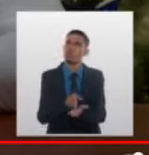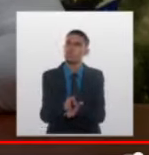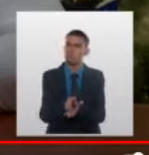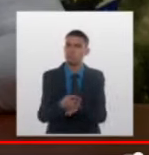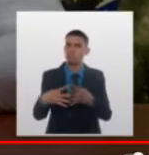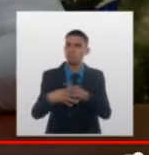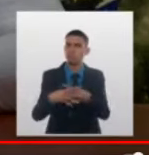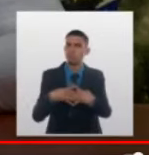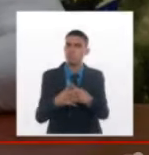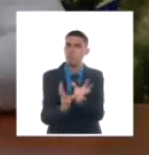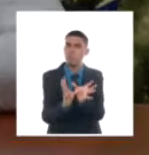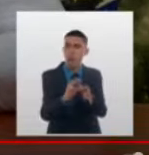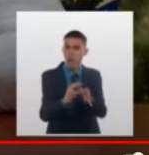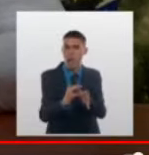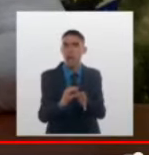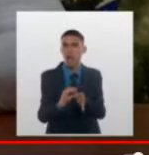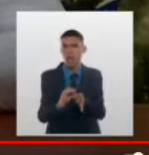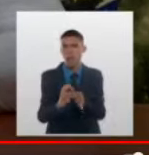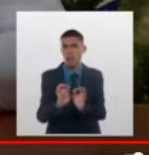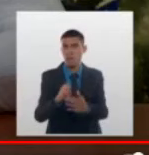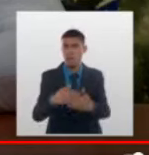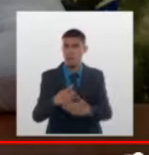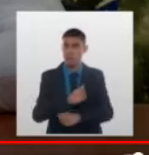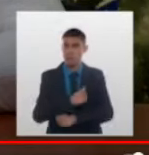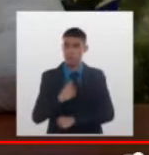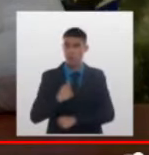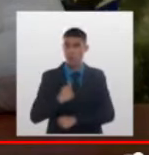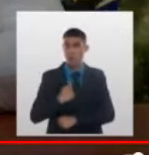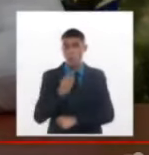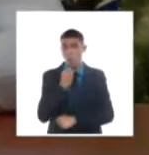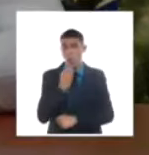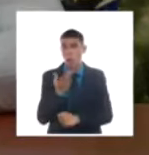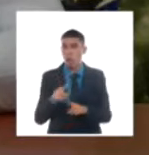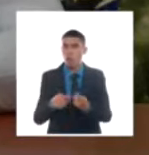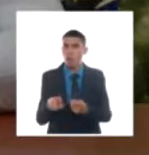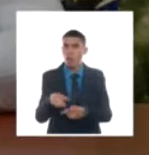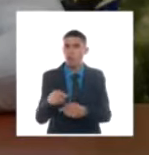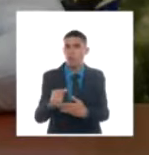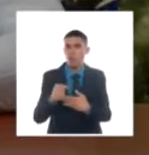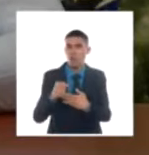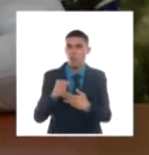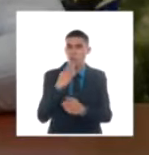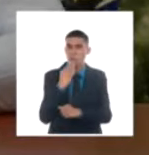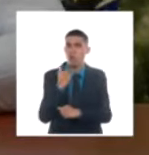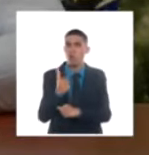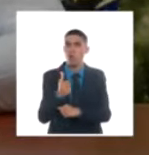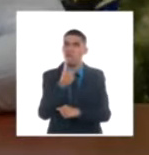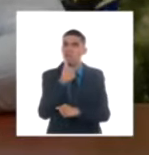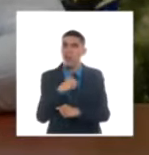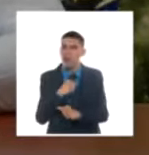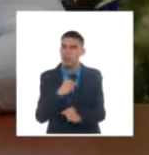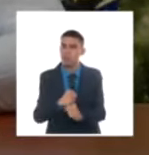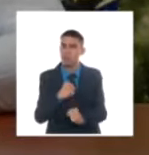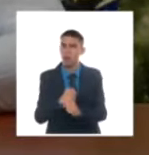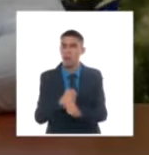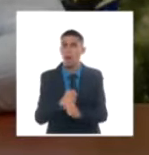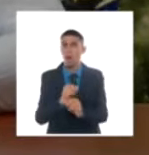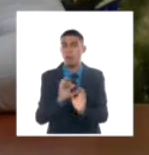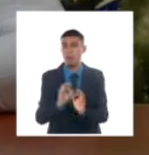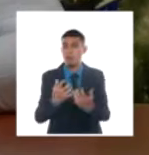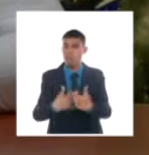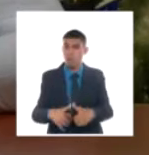haciendo nuevos vínculos con la FOMA, porque pensamos que es una de las maneras que tenemos de continuar aumentando la